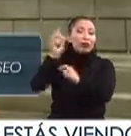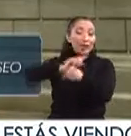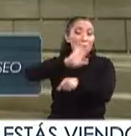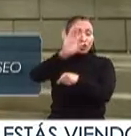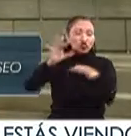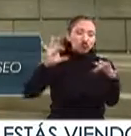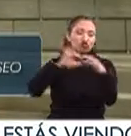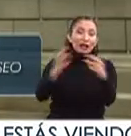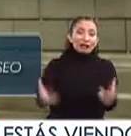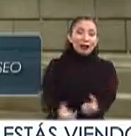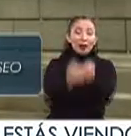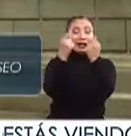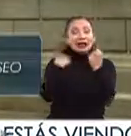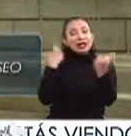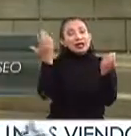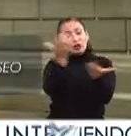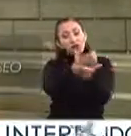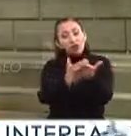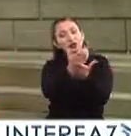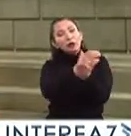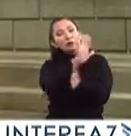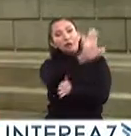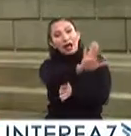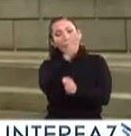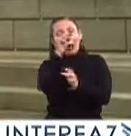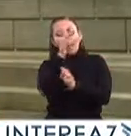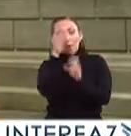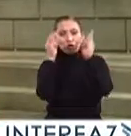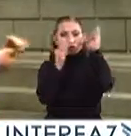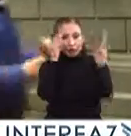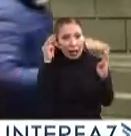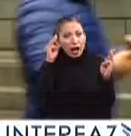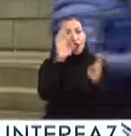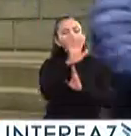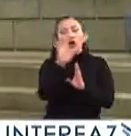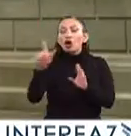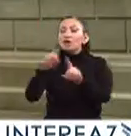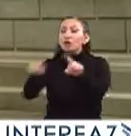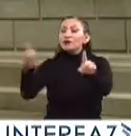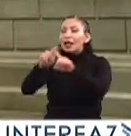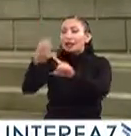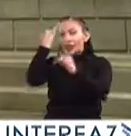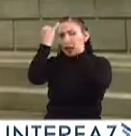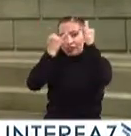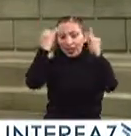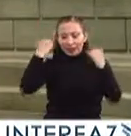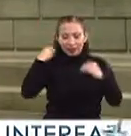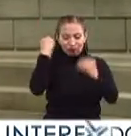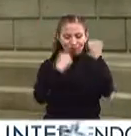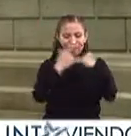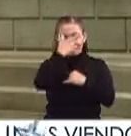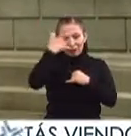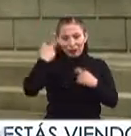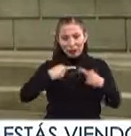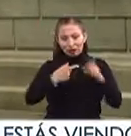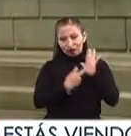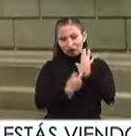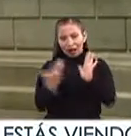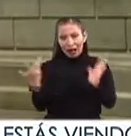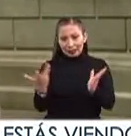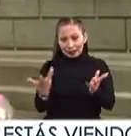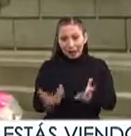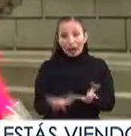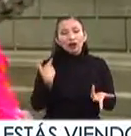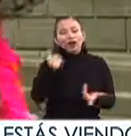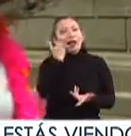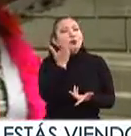pueda vincular la colección, el acervo constitutivo del Munal, con las diferentes propuestas de disfraces que las personas puedan venir a realizar.